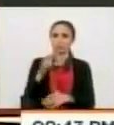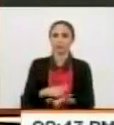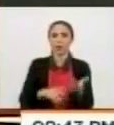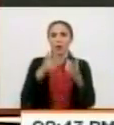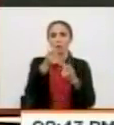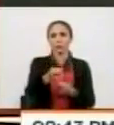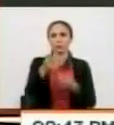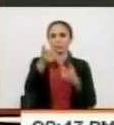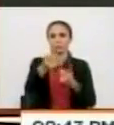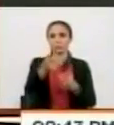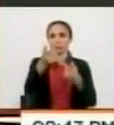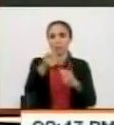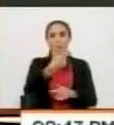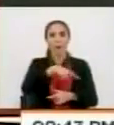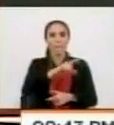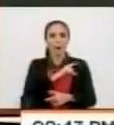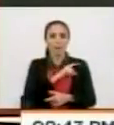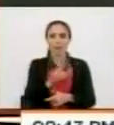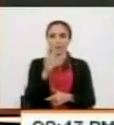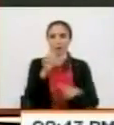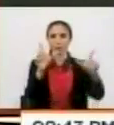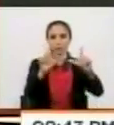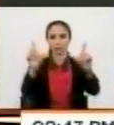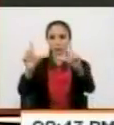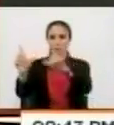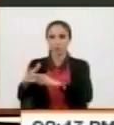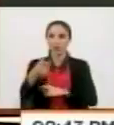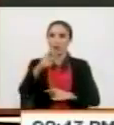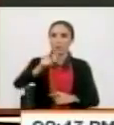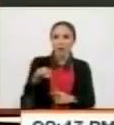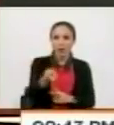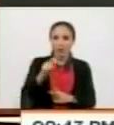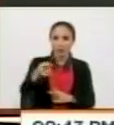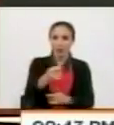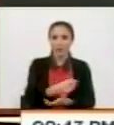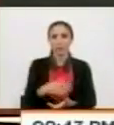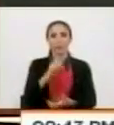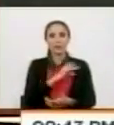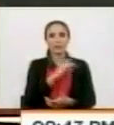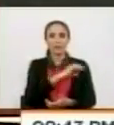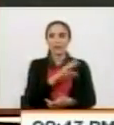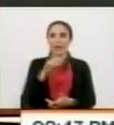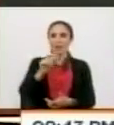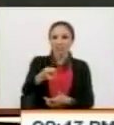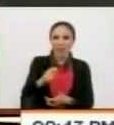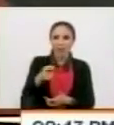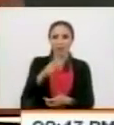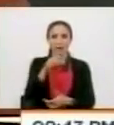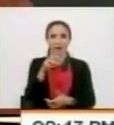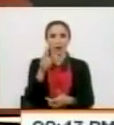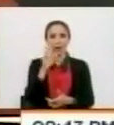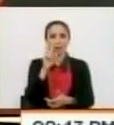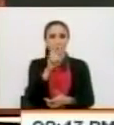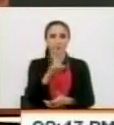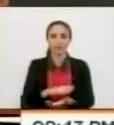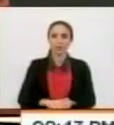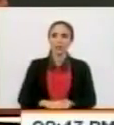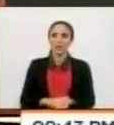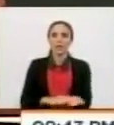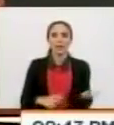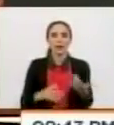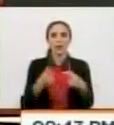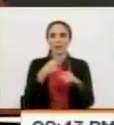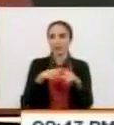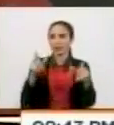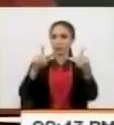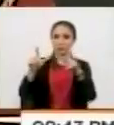la televisión española, los tres canales, los veo. Televisión chilena, tres canales, los veo. CNN en inglés, CNN no